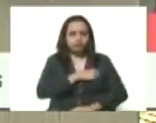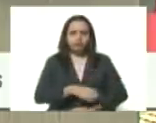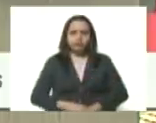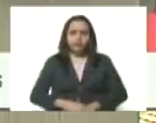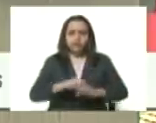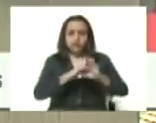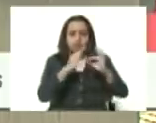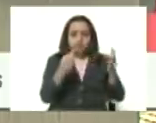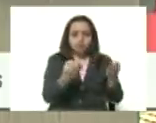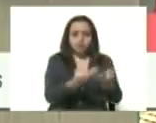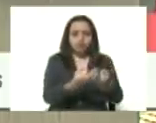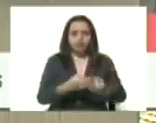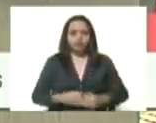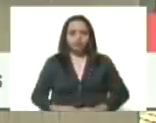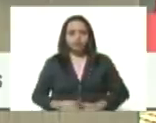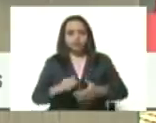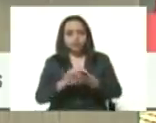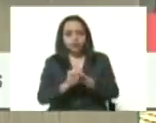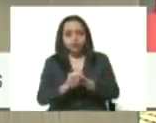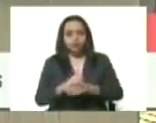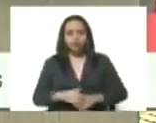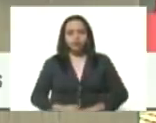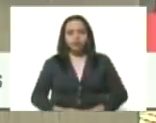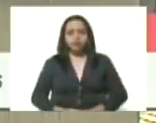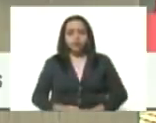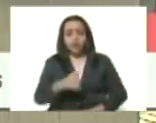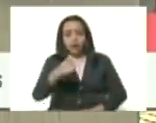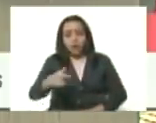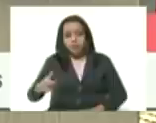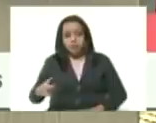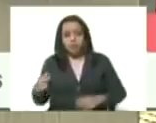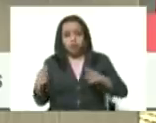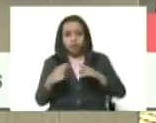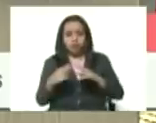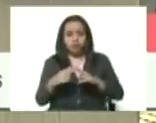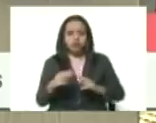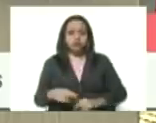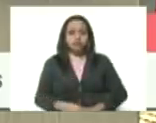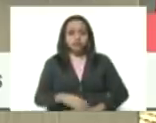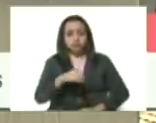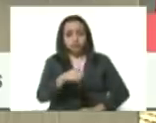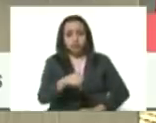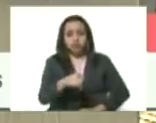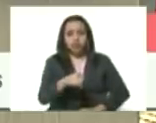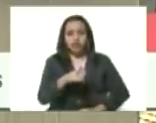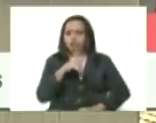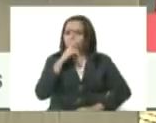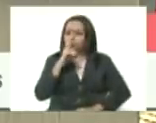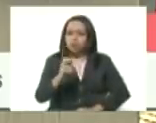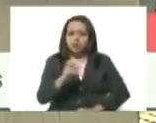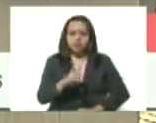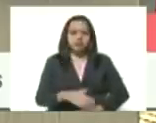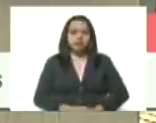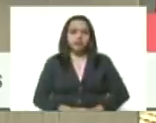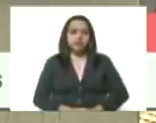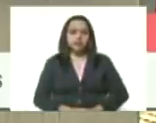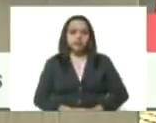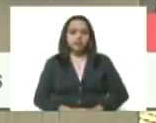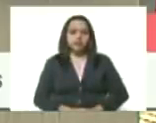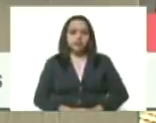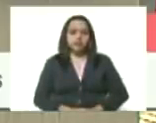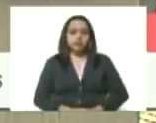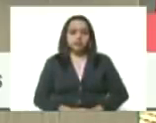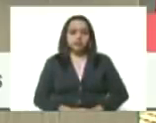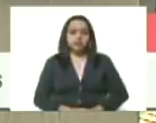sus familiares, a sus amigos, a sus deudos por esta terrible situación que está